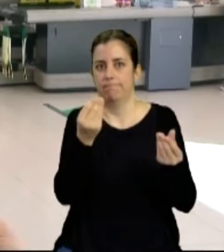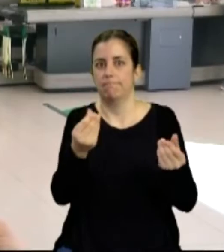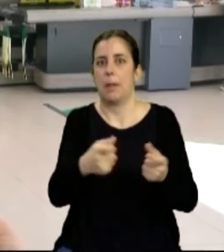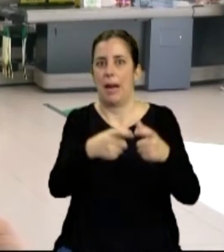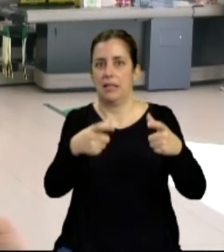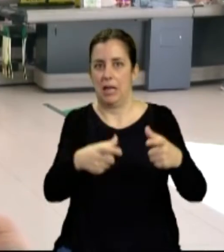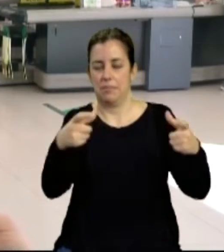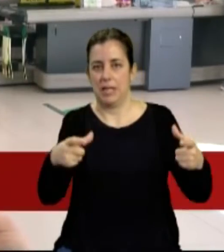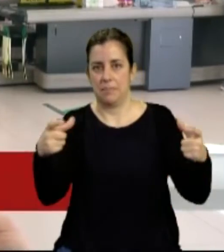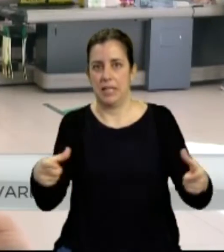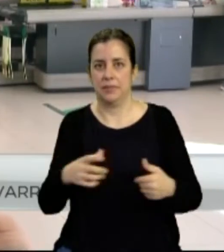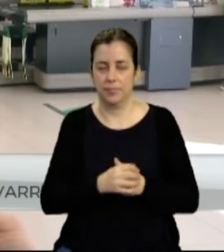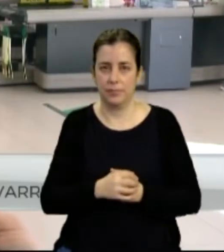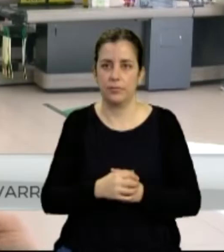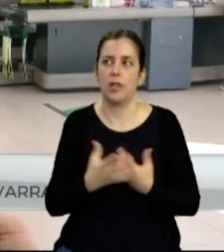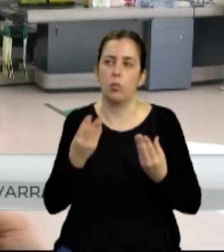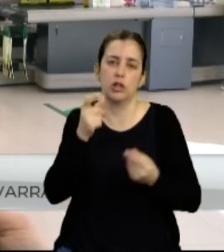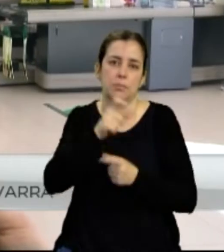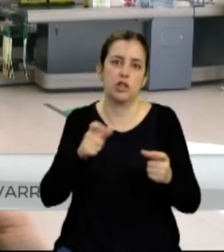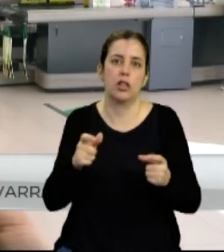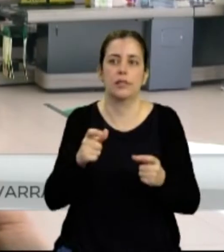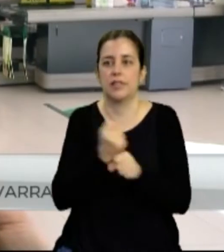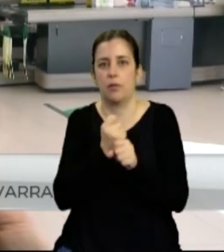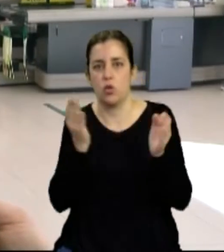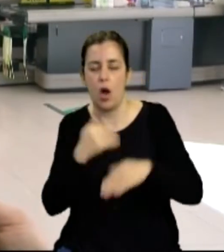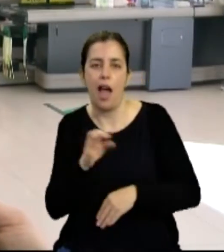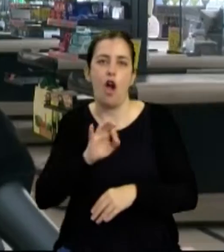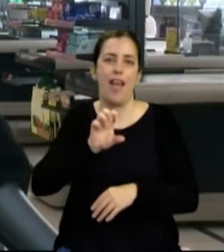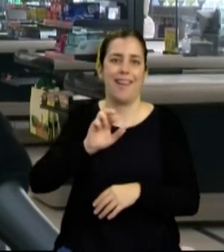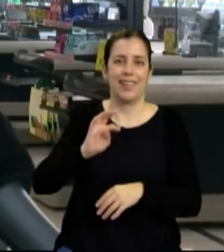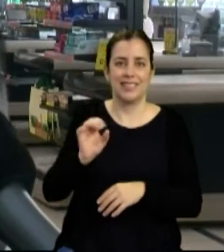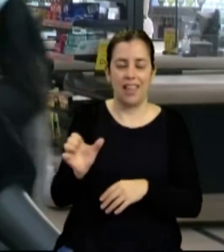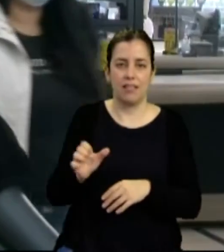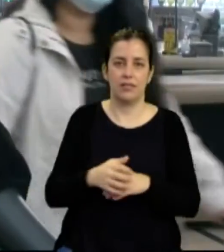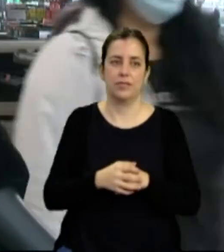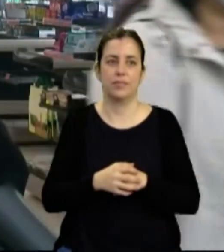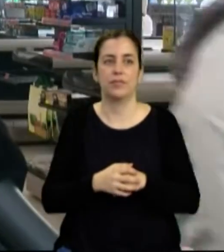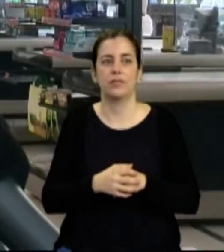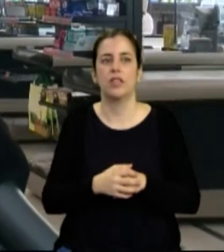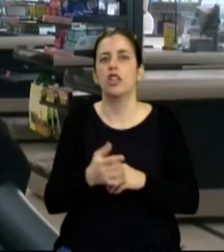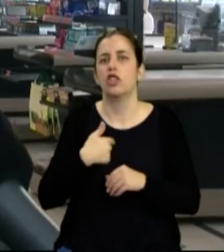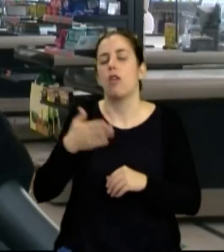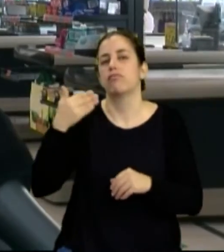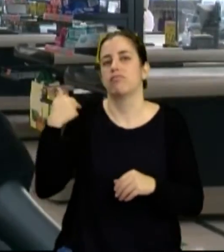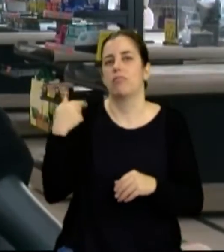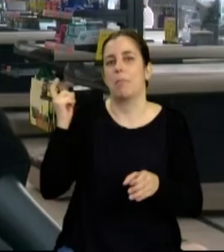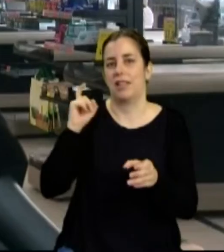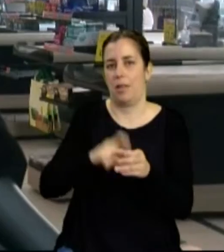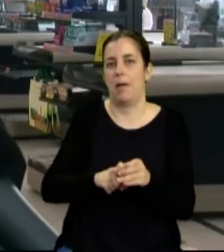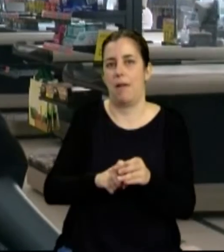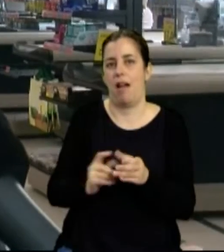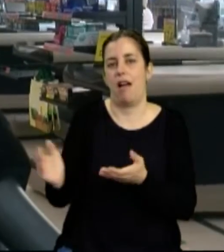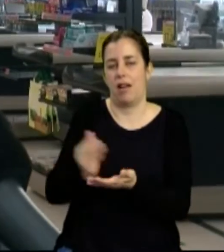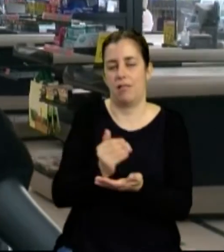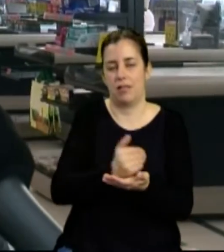que está todavía en ERE, con los ERTES. La economía sumergida ha florecido. Yo participaba en la gran recogida desde que vine a vivir aquí